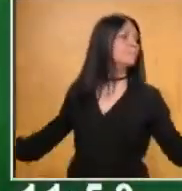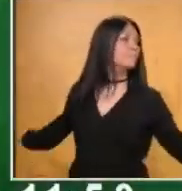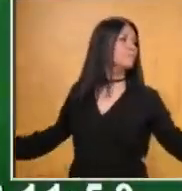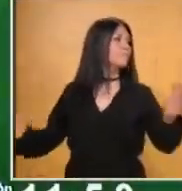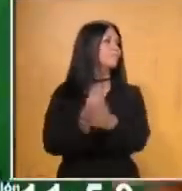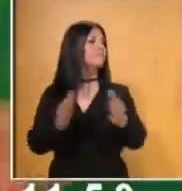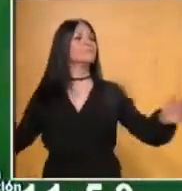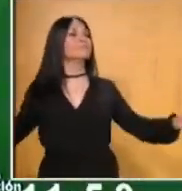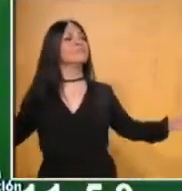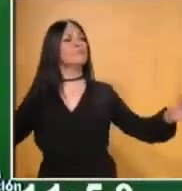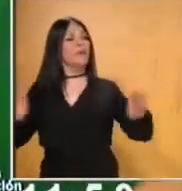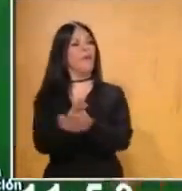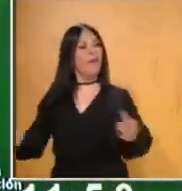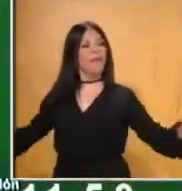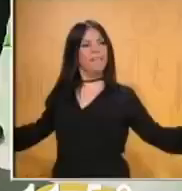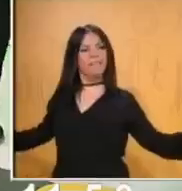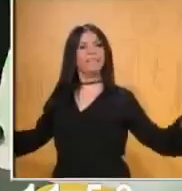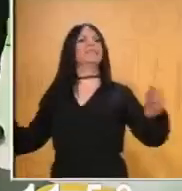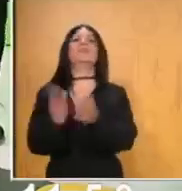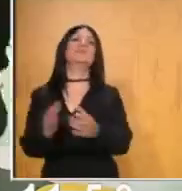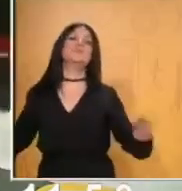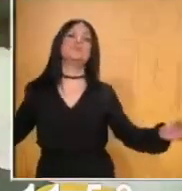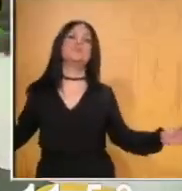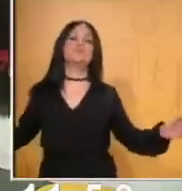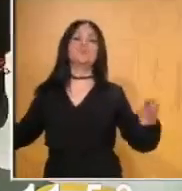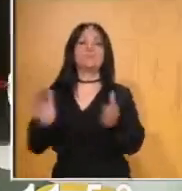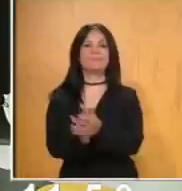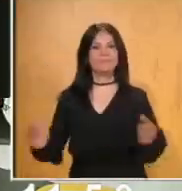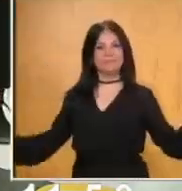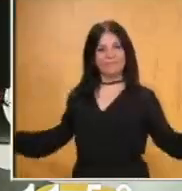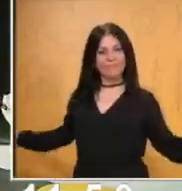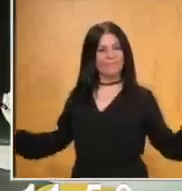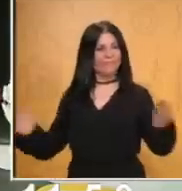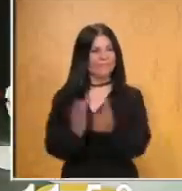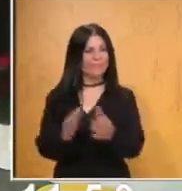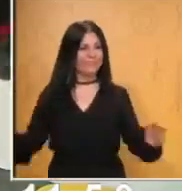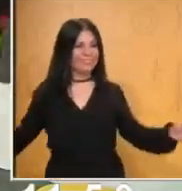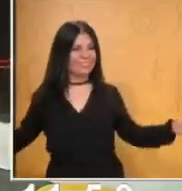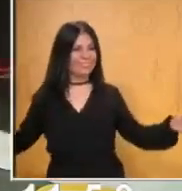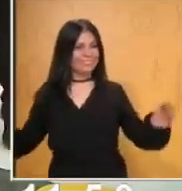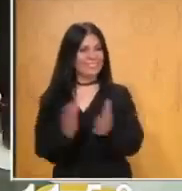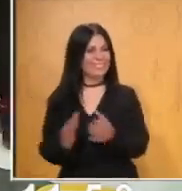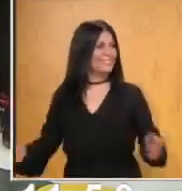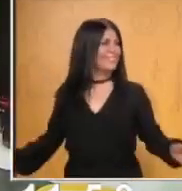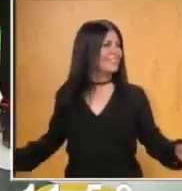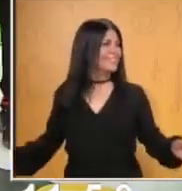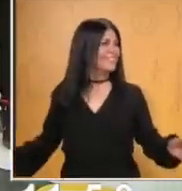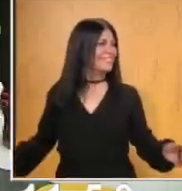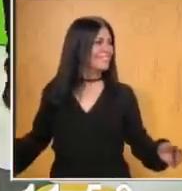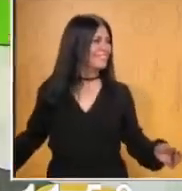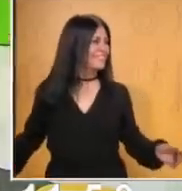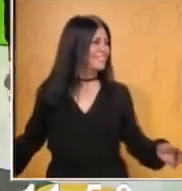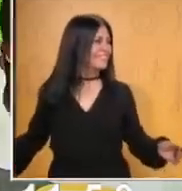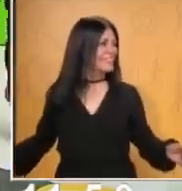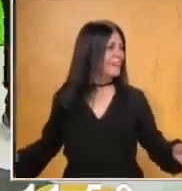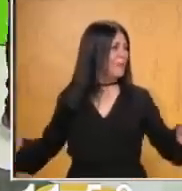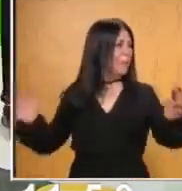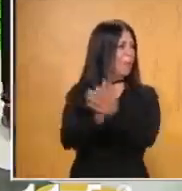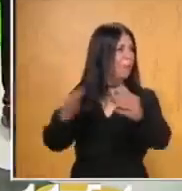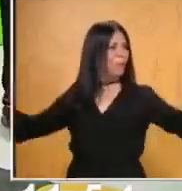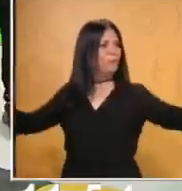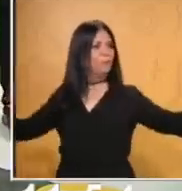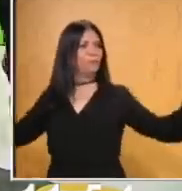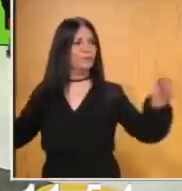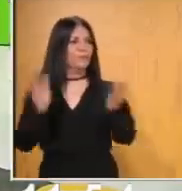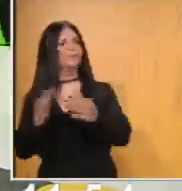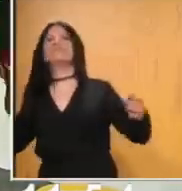frente. Sencillito. Esto sí nos salió, ¿verdad? Ese sí está fácil. ¡Ojo!